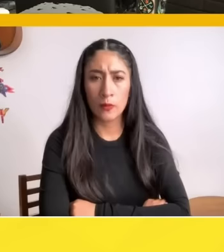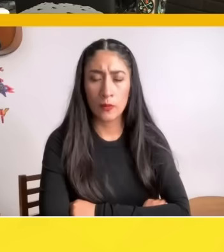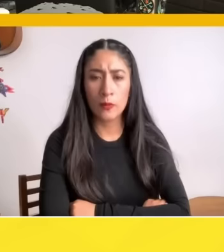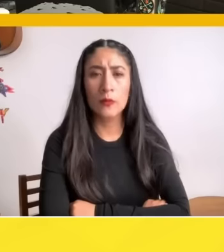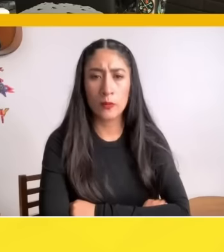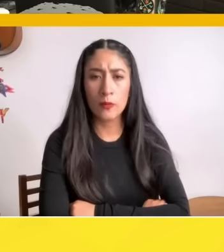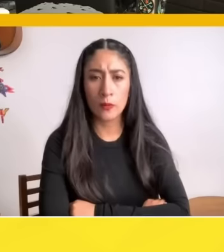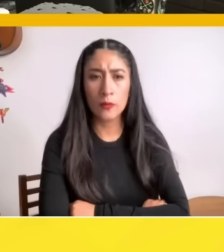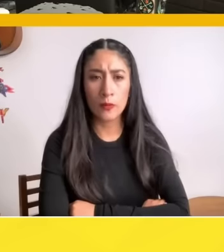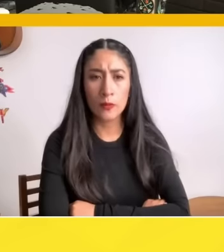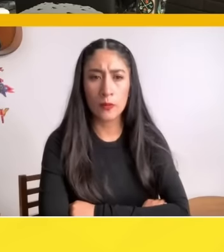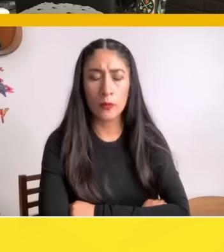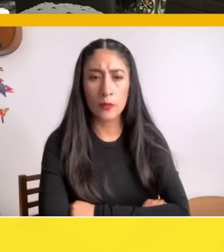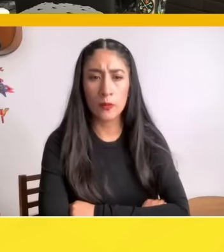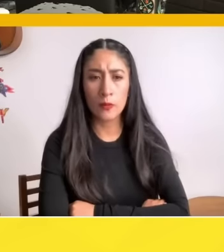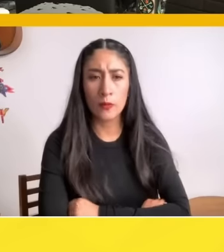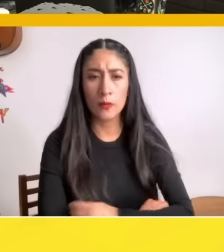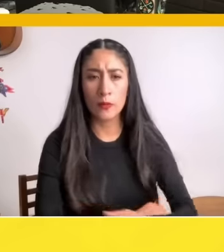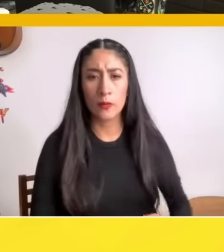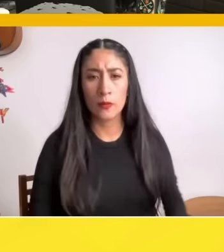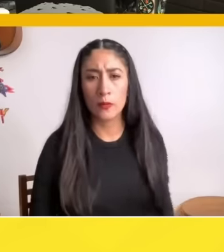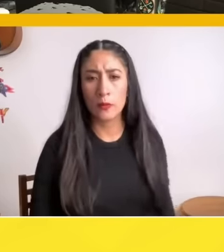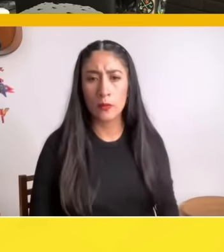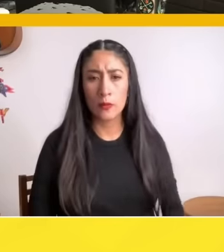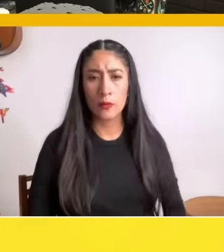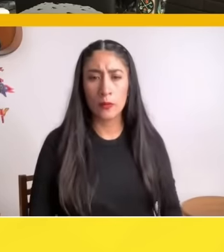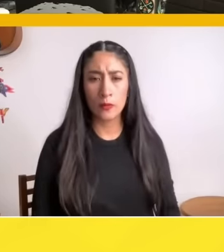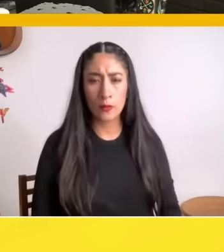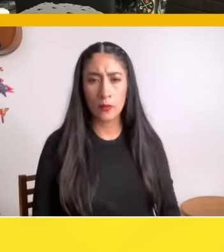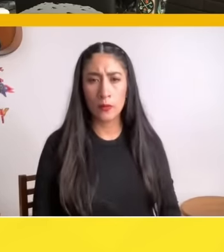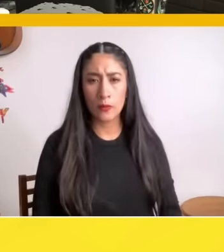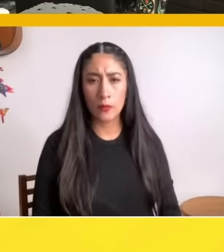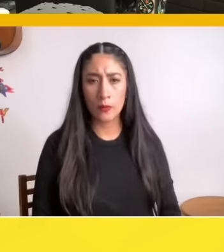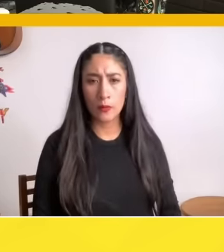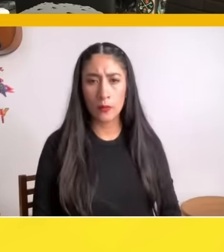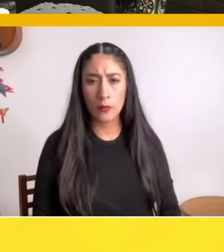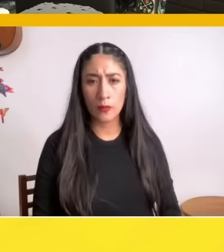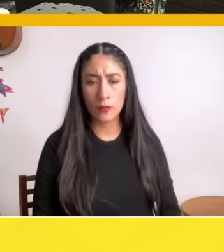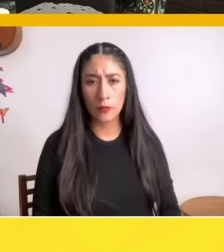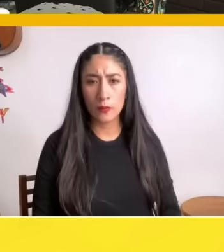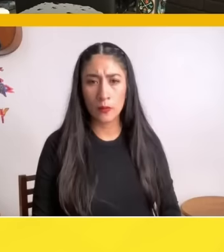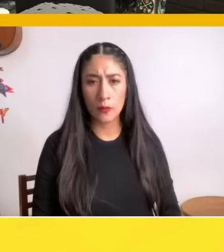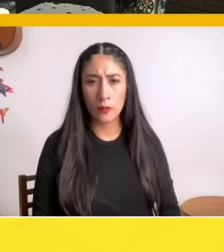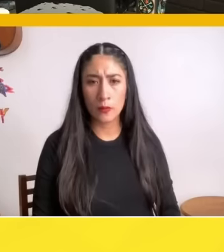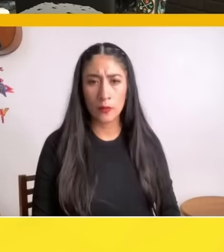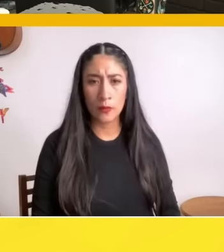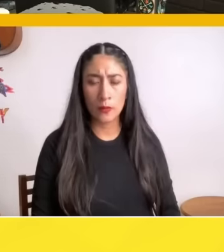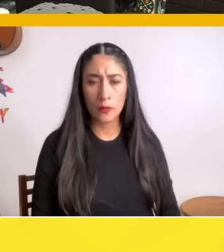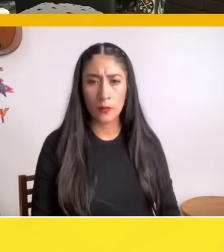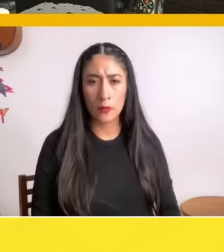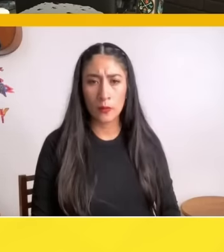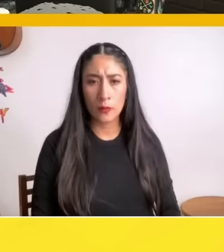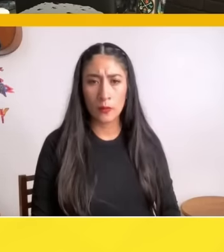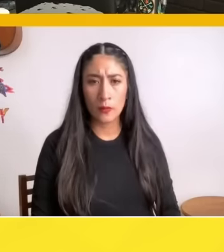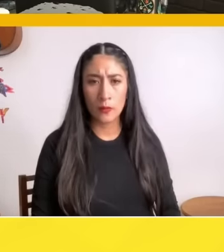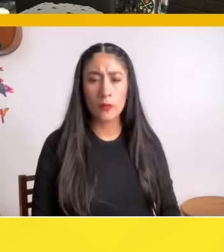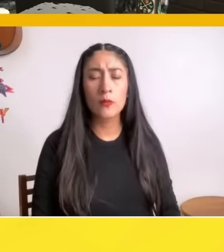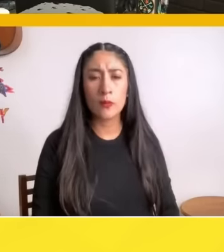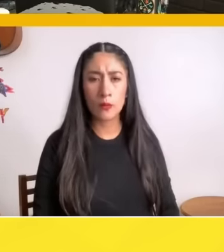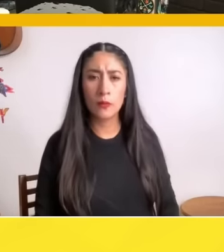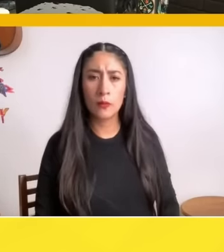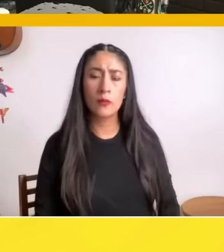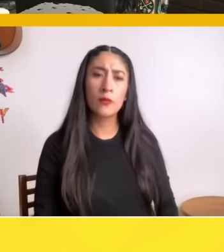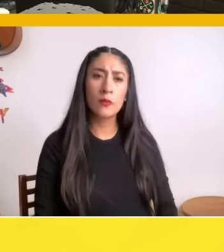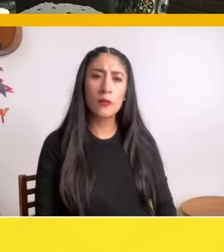shon frente a una norma secundaria tendría la Facultad de vetar Aunque haya sido aprobada por por este mayoría simple con los votos de morena y lo